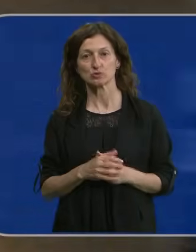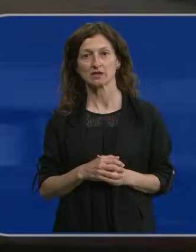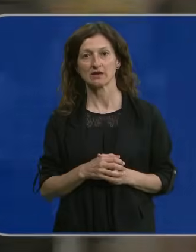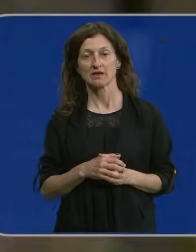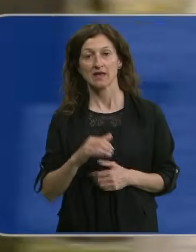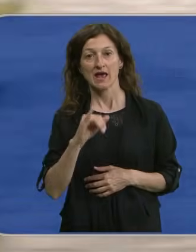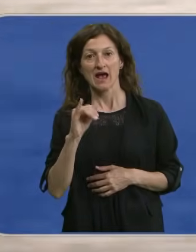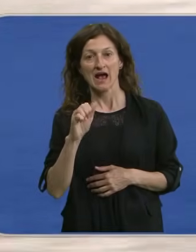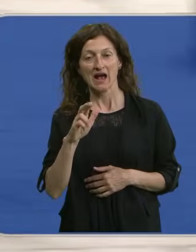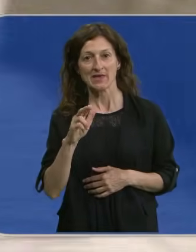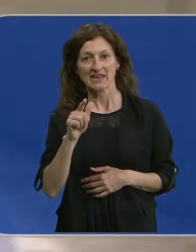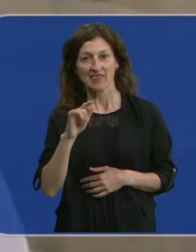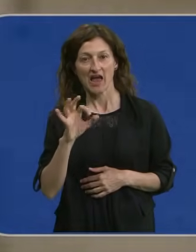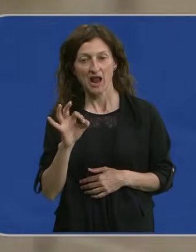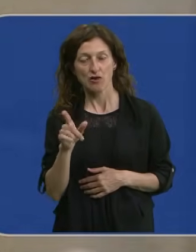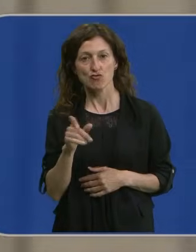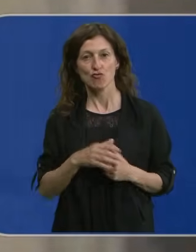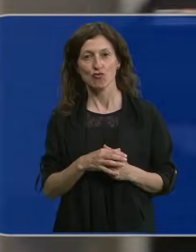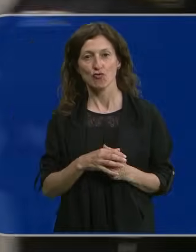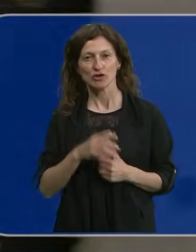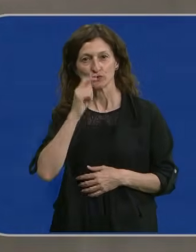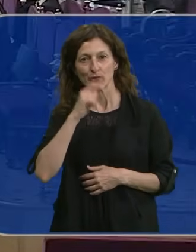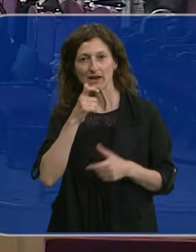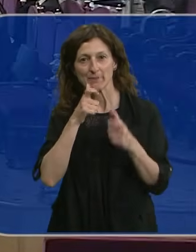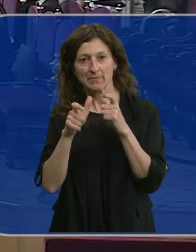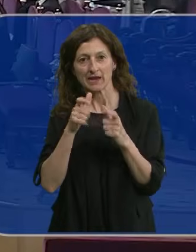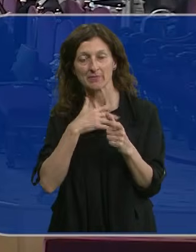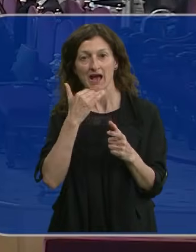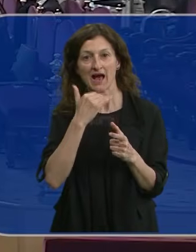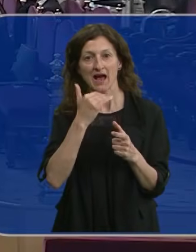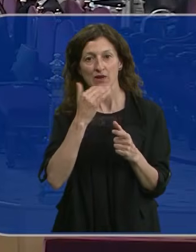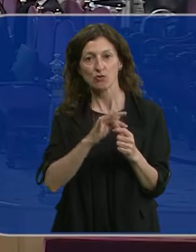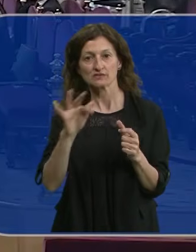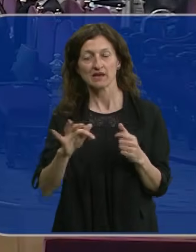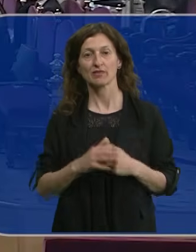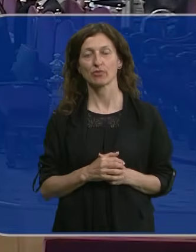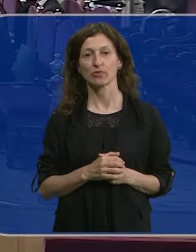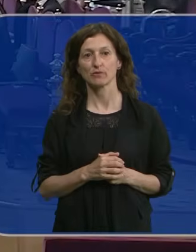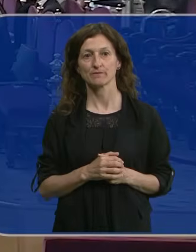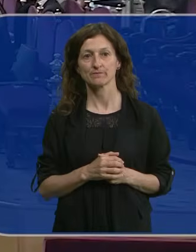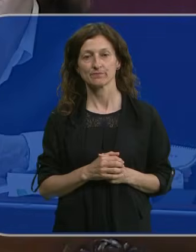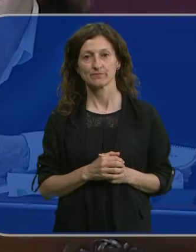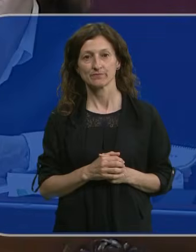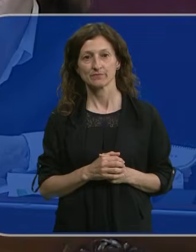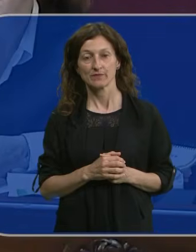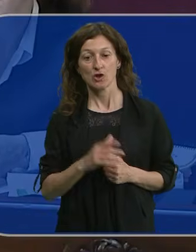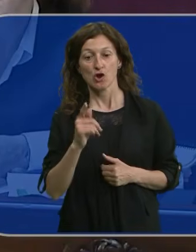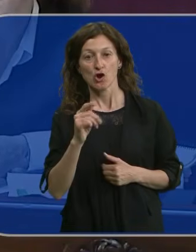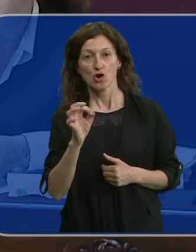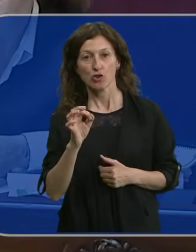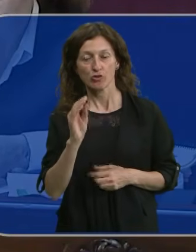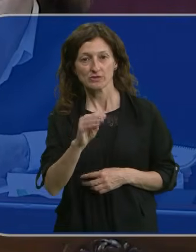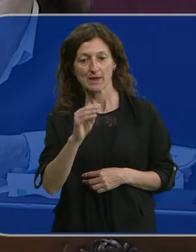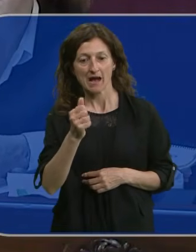que a Javier Hidalgo ya no le valen las palabras, quiero algo. Acto seguido molesta el señor Koldo